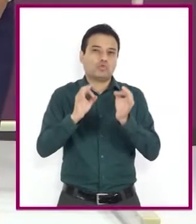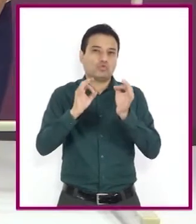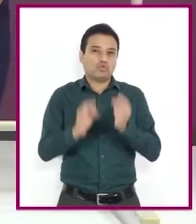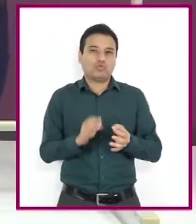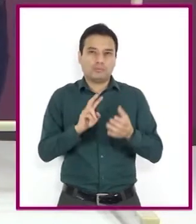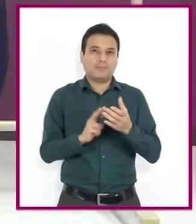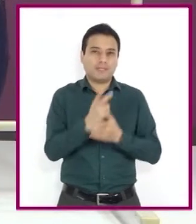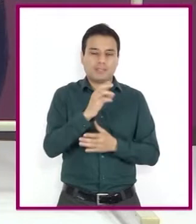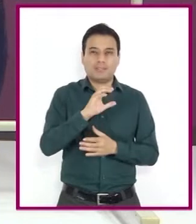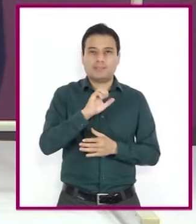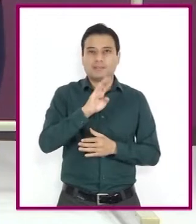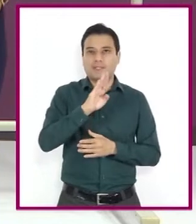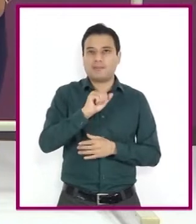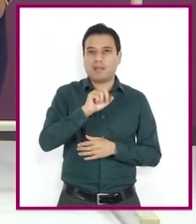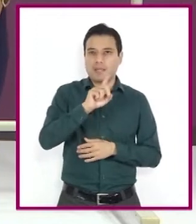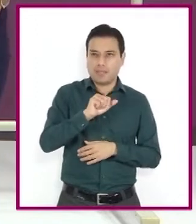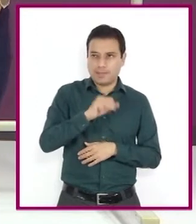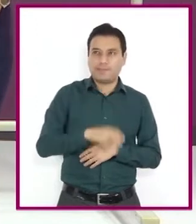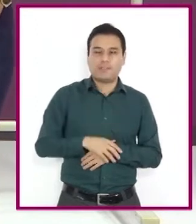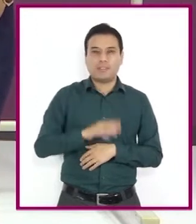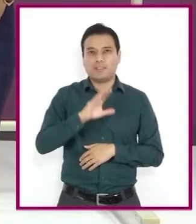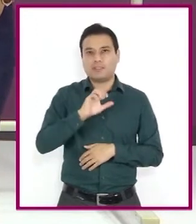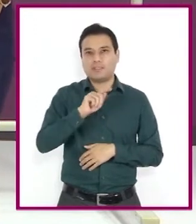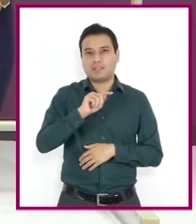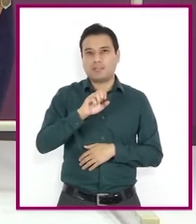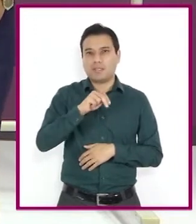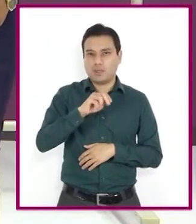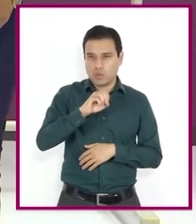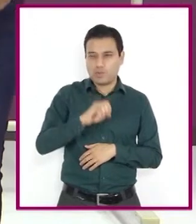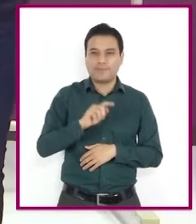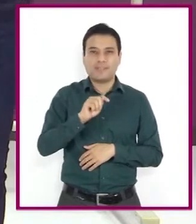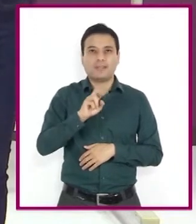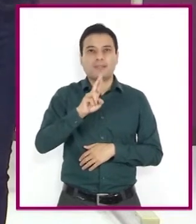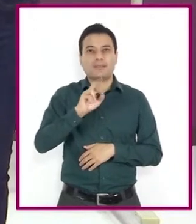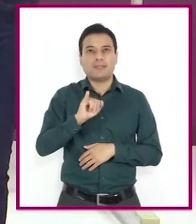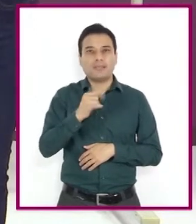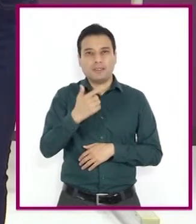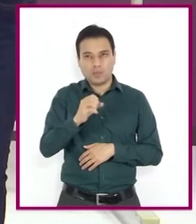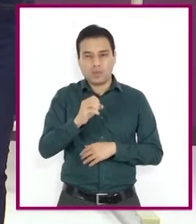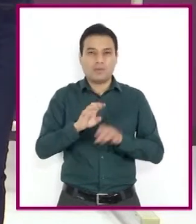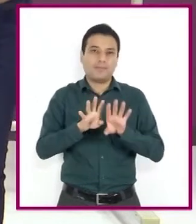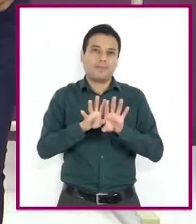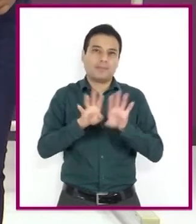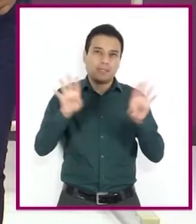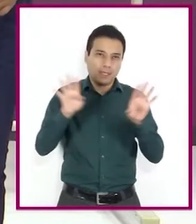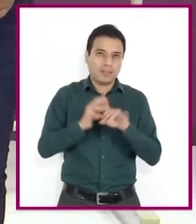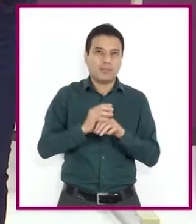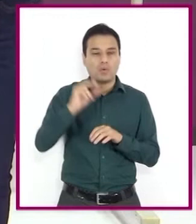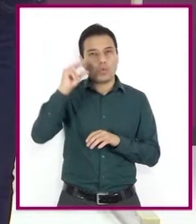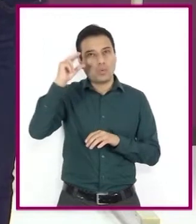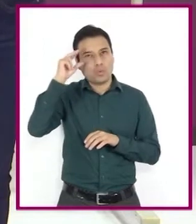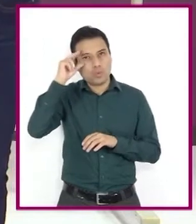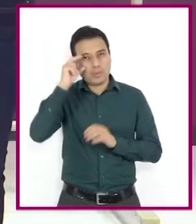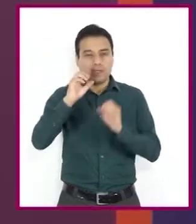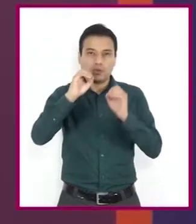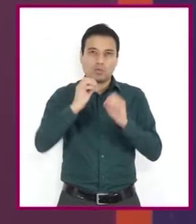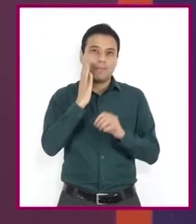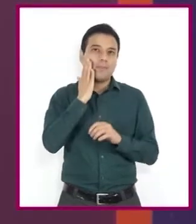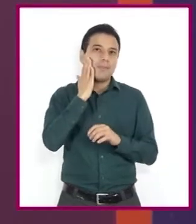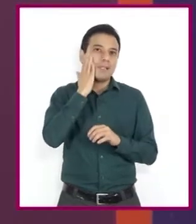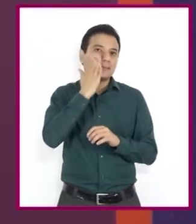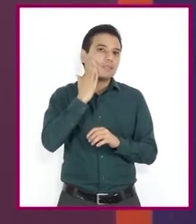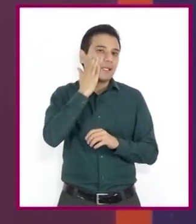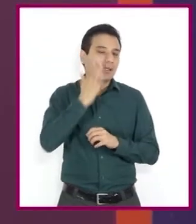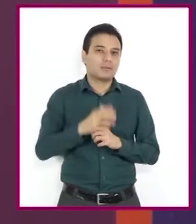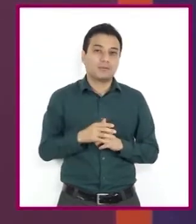la cebada, centeno o trigo, el maguey, el agave o frutas como las uvas y manzanas.